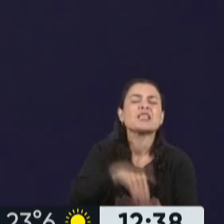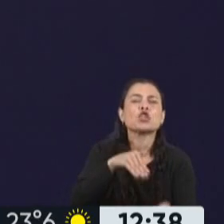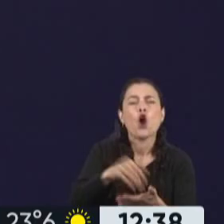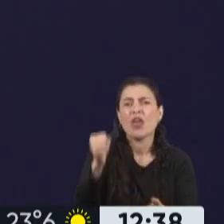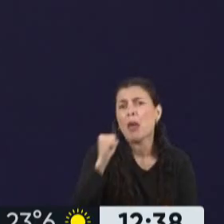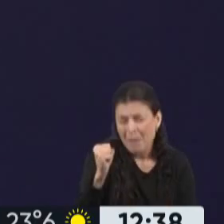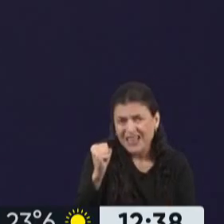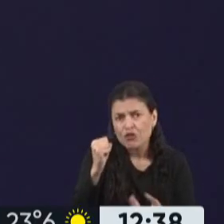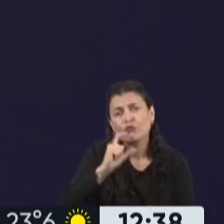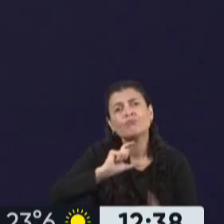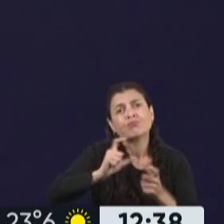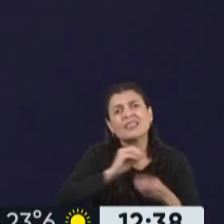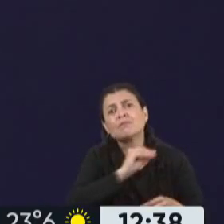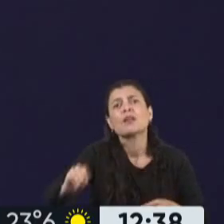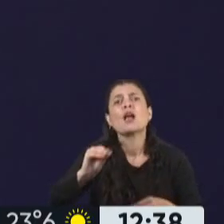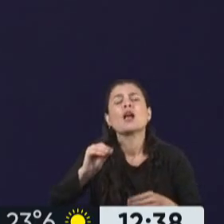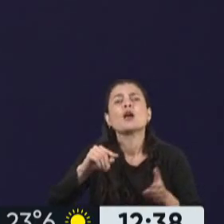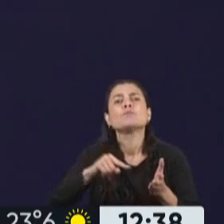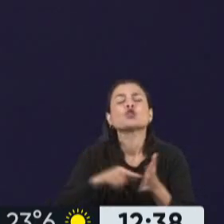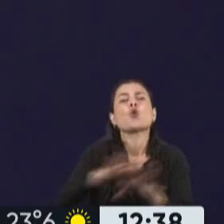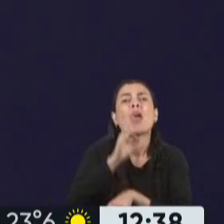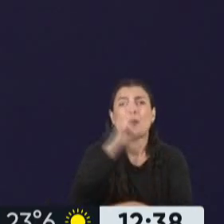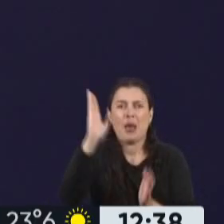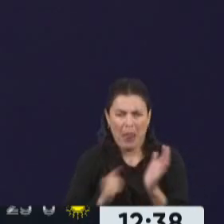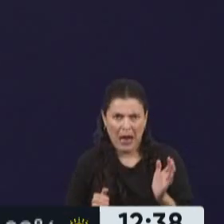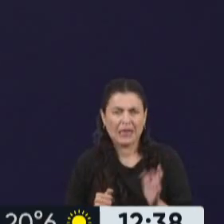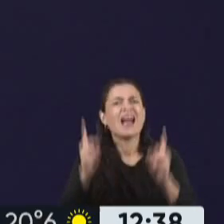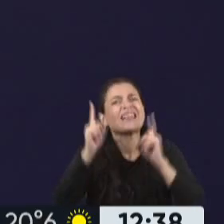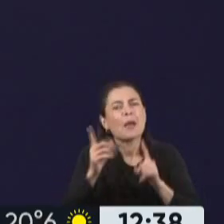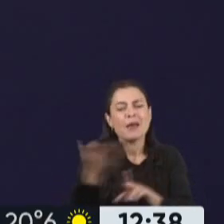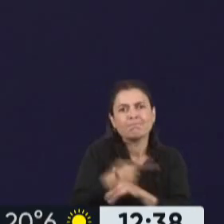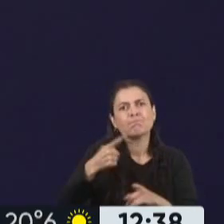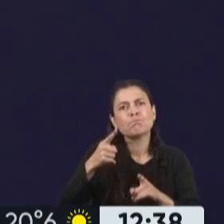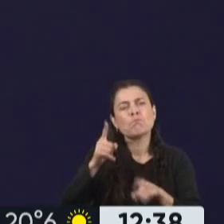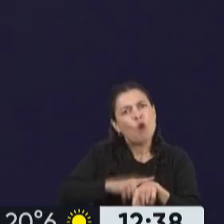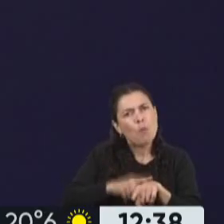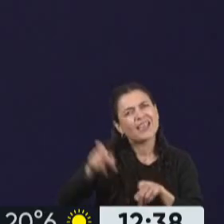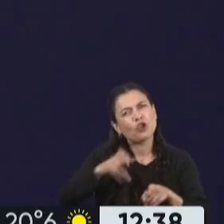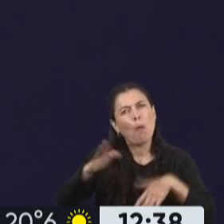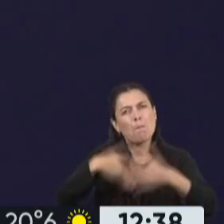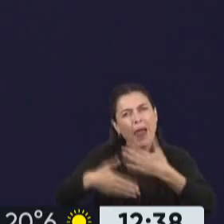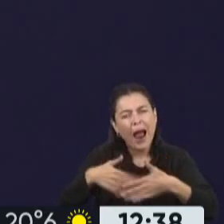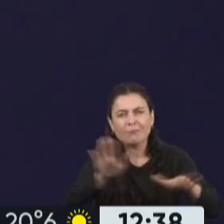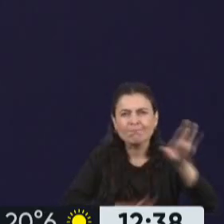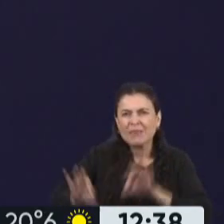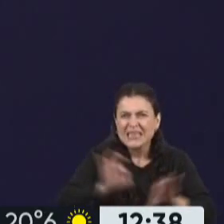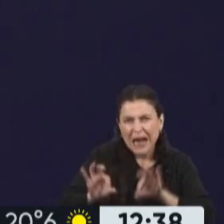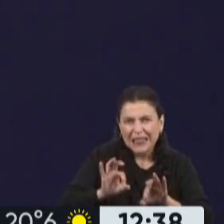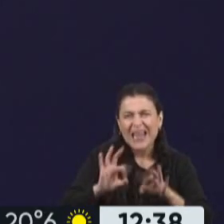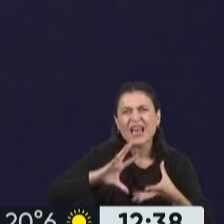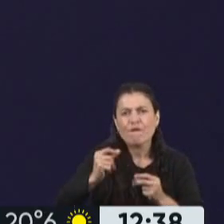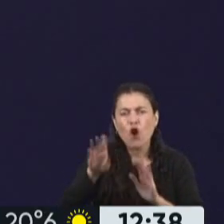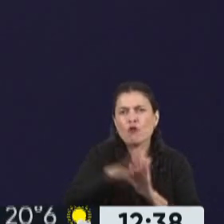Bahía Blanca y estamos trabajando además en un esquema de ayuda directa. Está trabajando el ministro